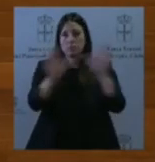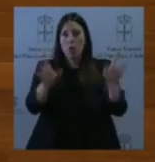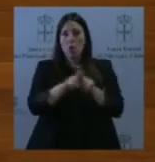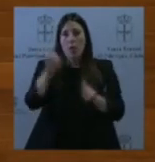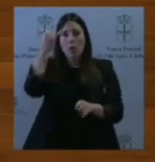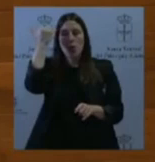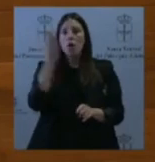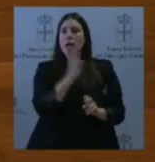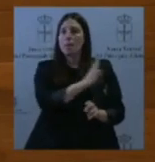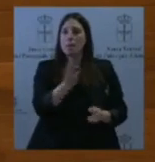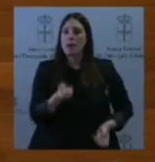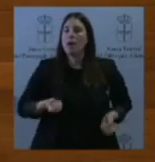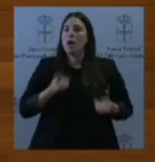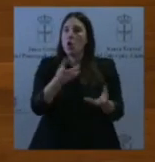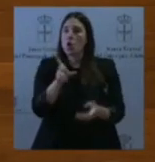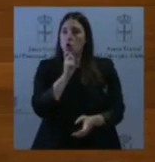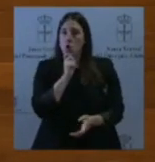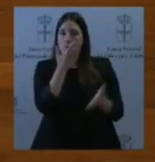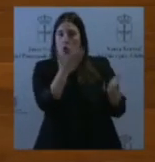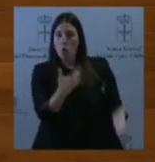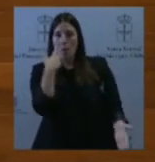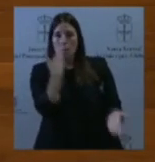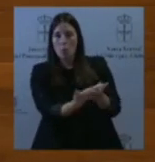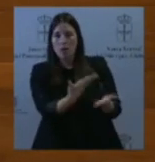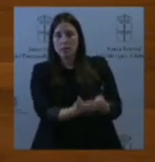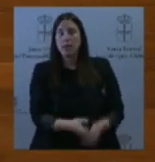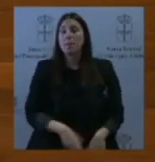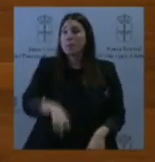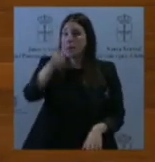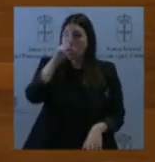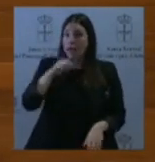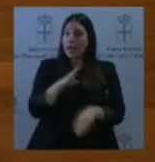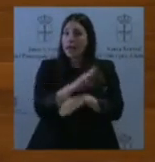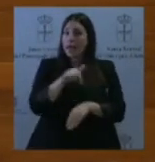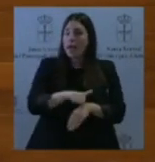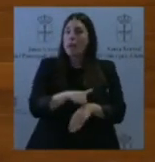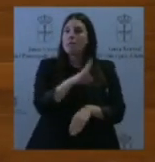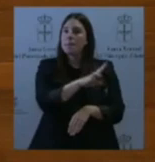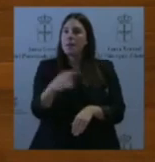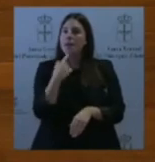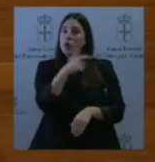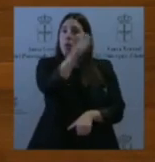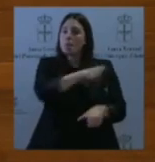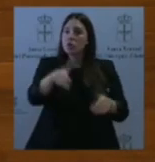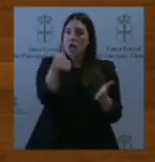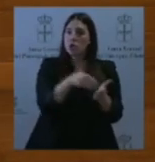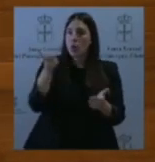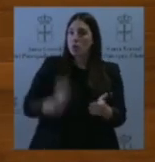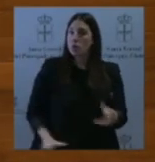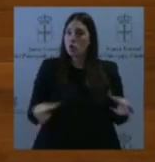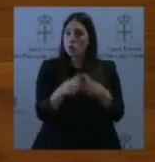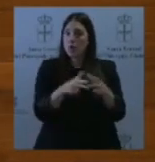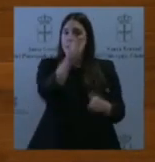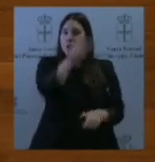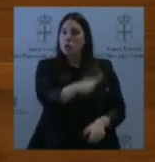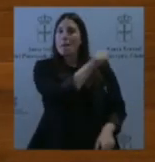que recordar que en esta Cámara el Partido Popular llamó vagos a las personas perceptoras del salario social, en esta Junta General. Llamó vagos, y